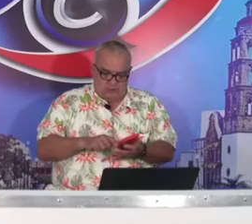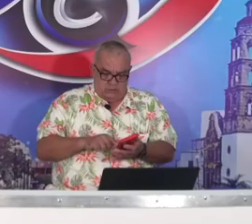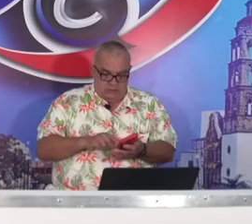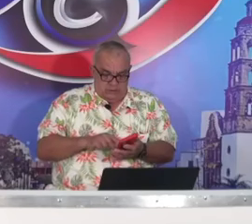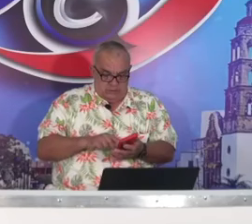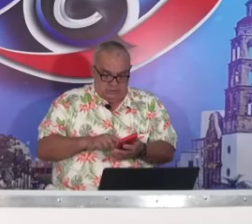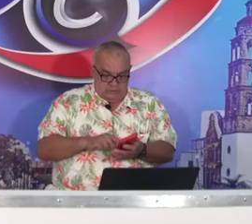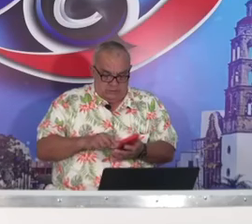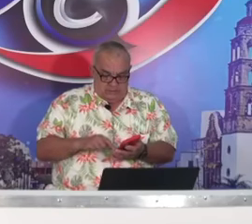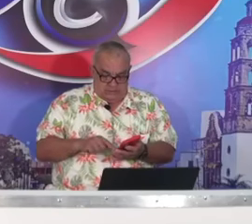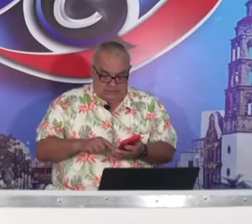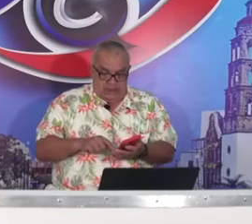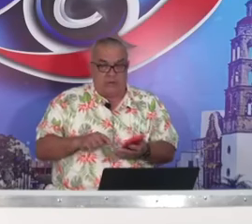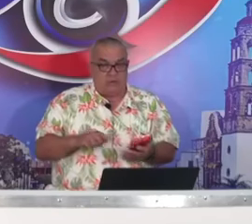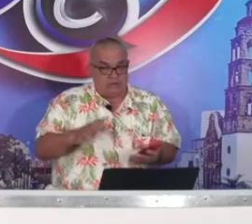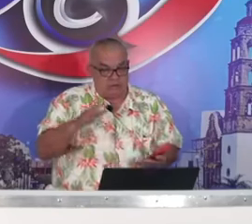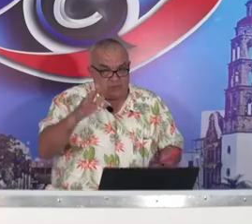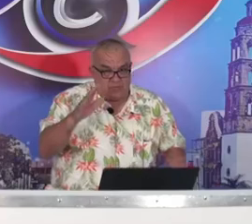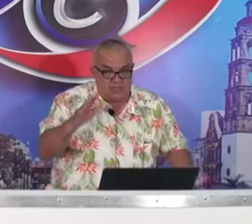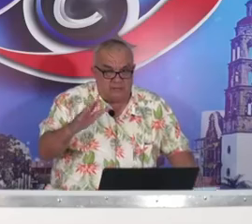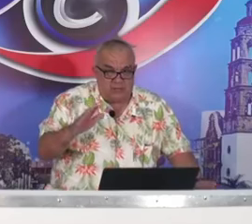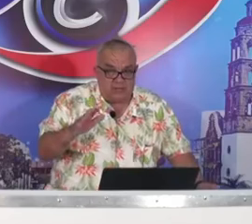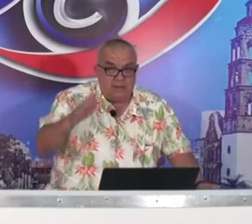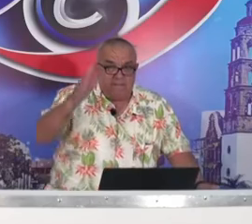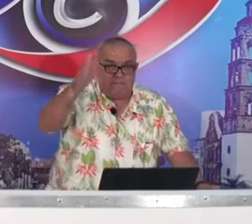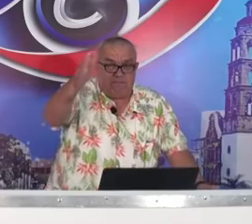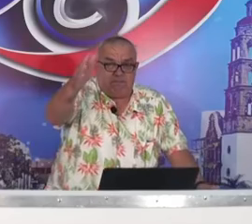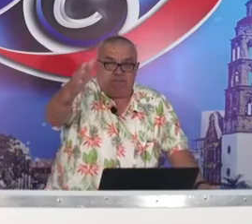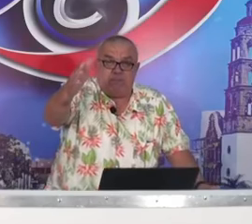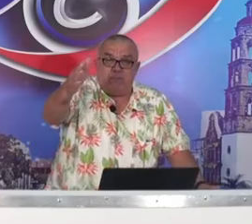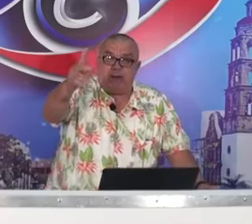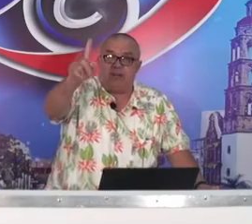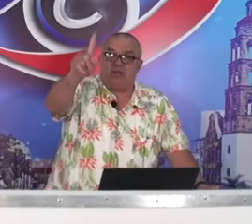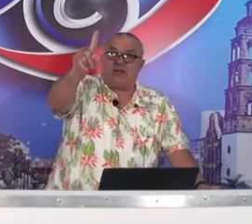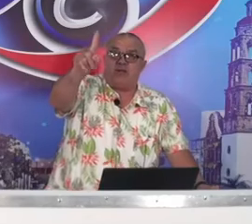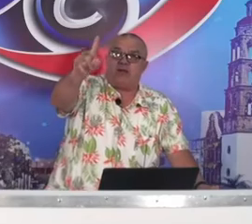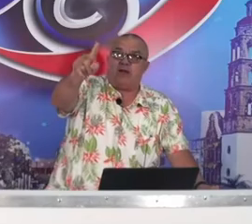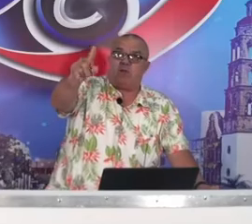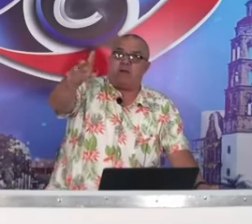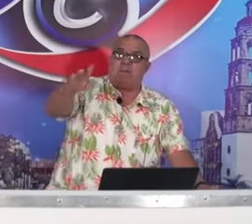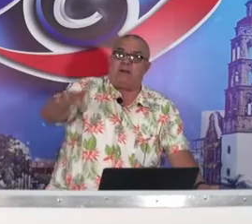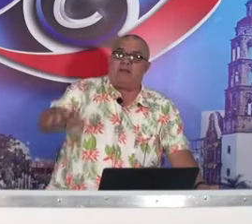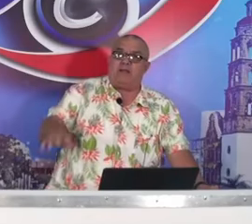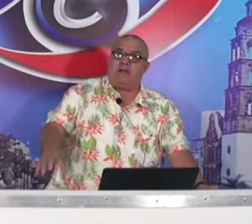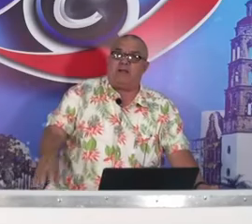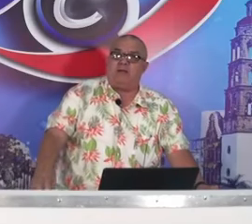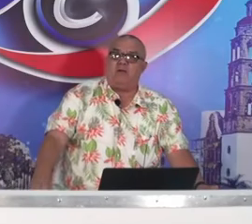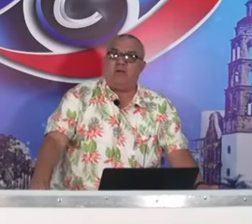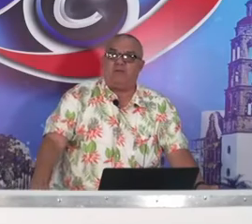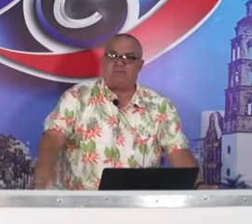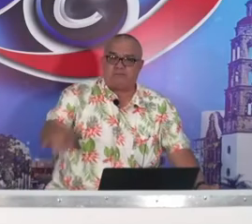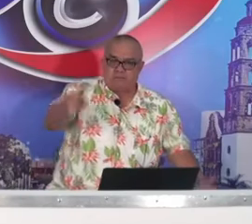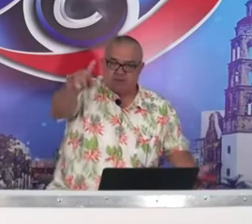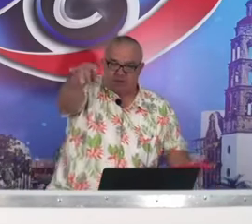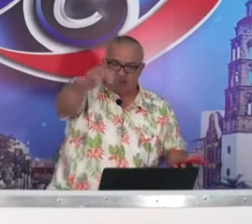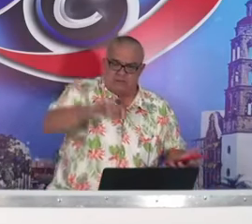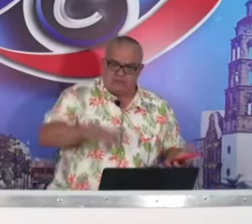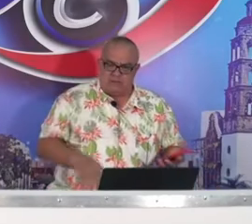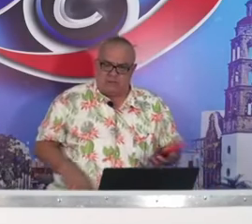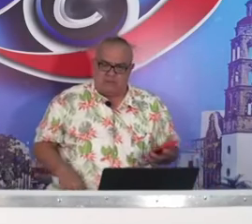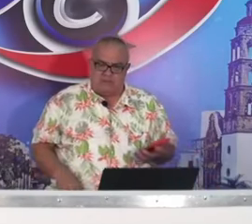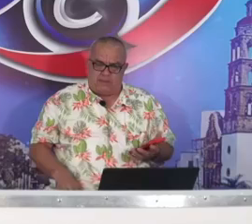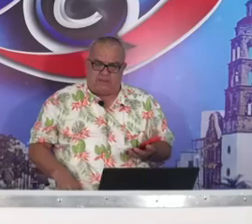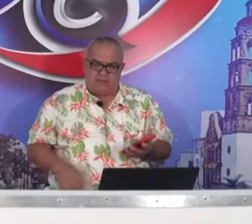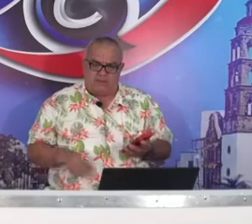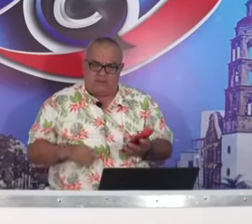pero qué valor esa muchacha, la verdad. Nada más nos queda la última parte, ¿verdad, Joel?